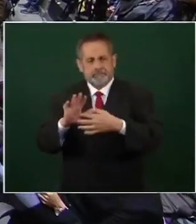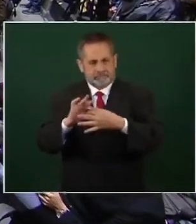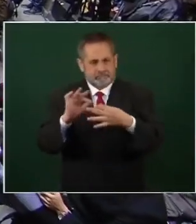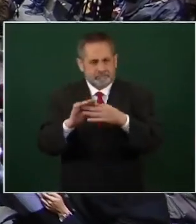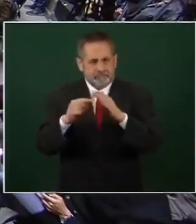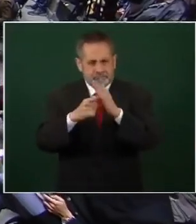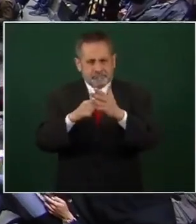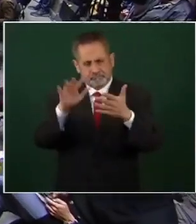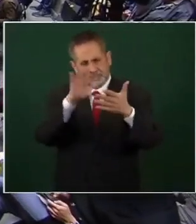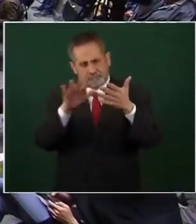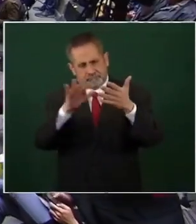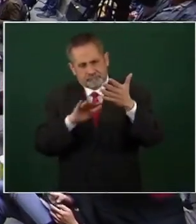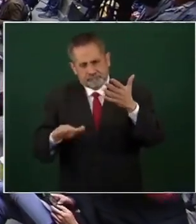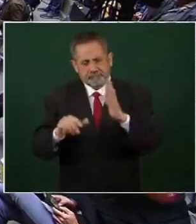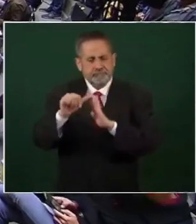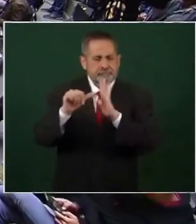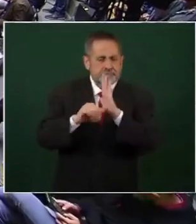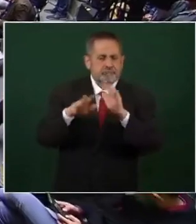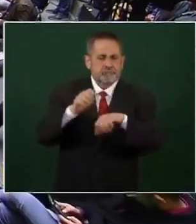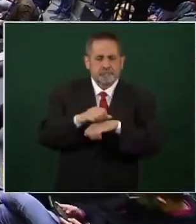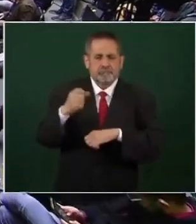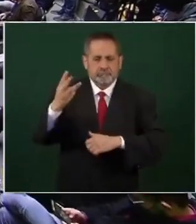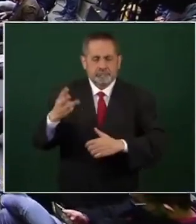Vamos a leerles el artículo.